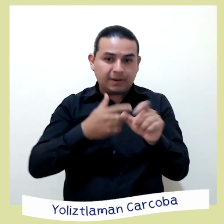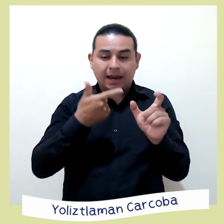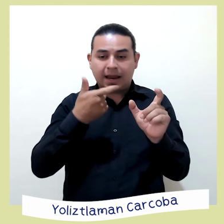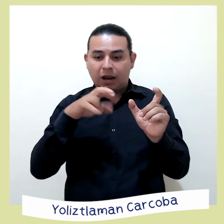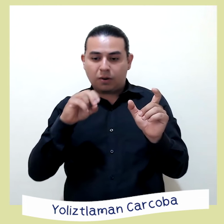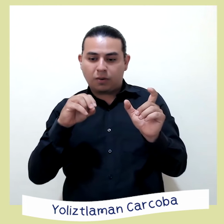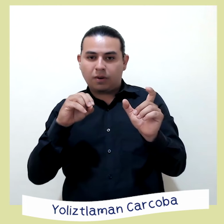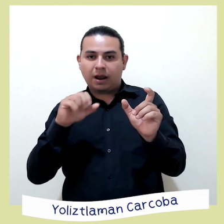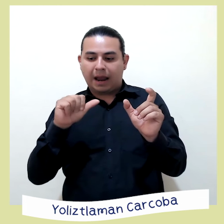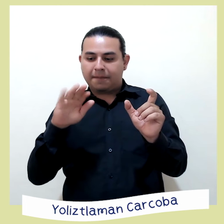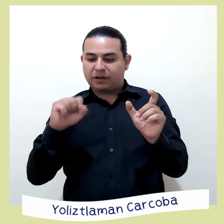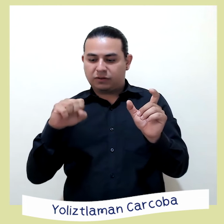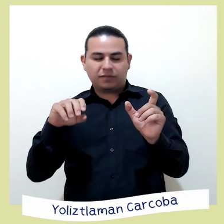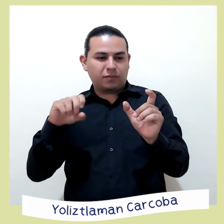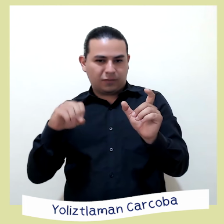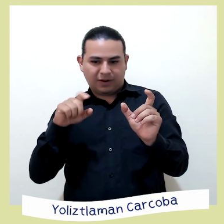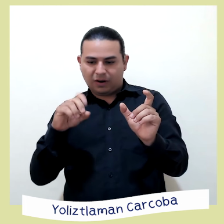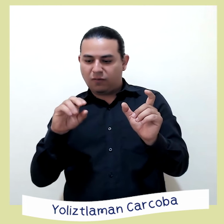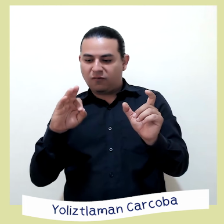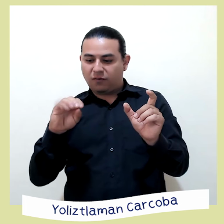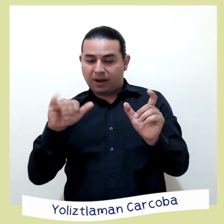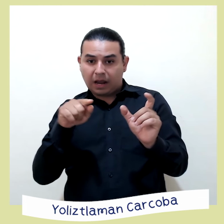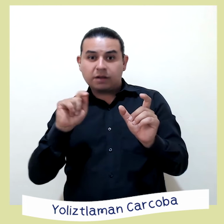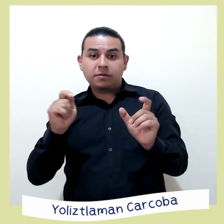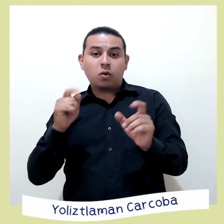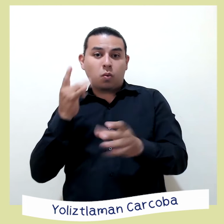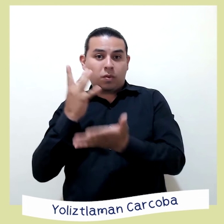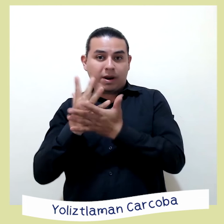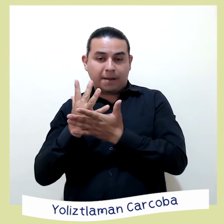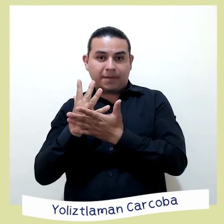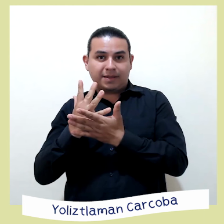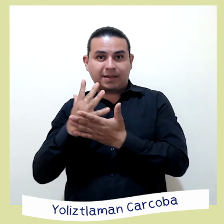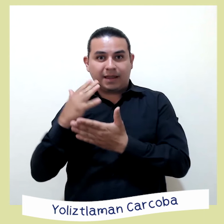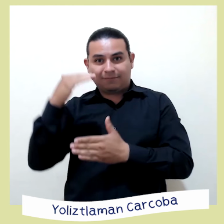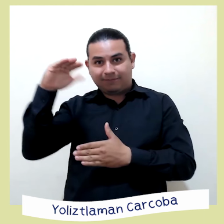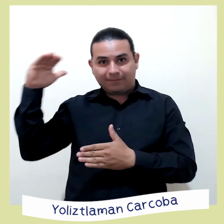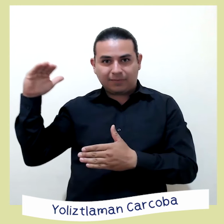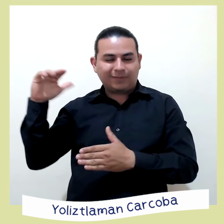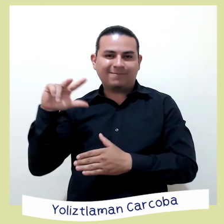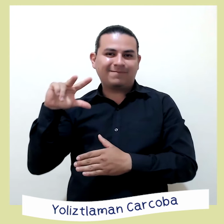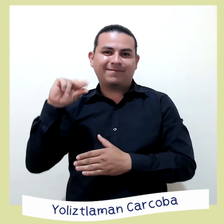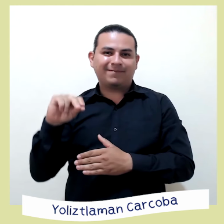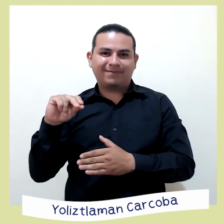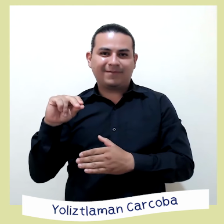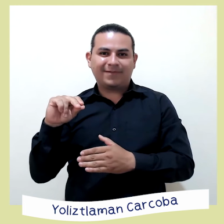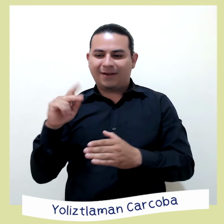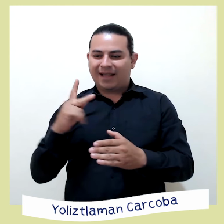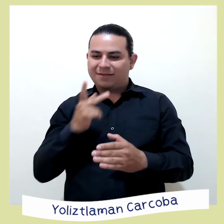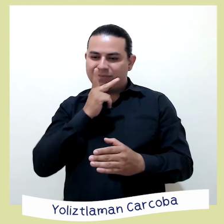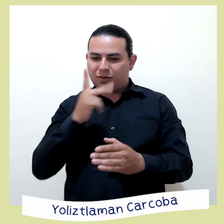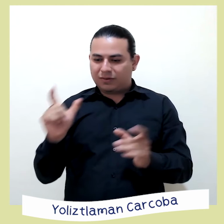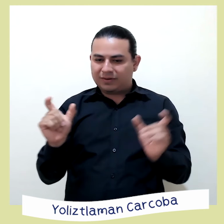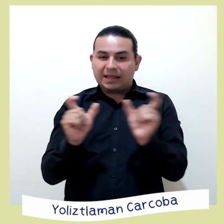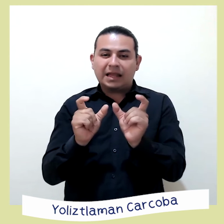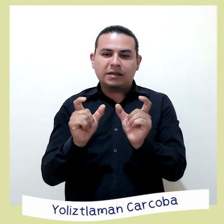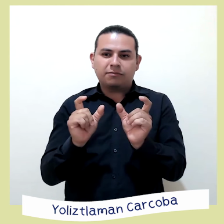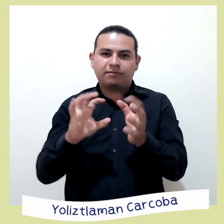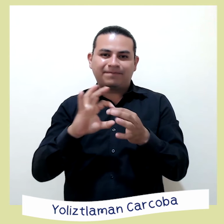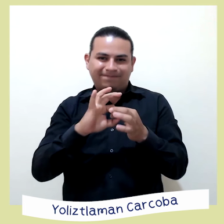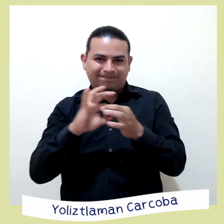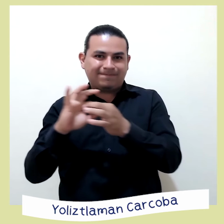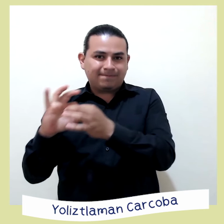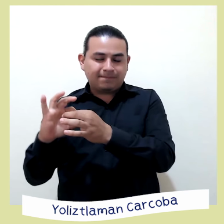encuadrar el estudio y la comprensión del fenómeno. Edadismo es un término más apropiado y es interesante también